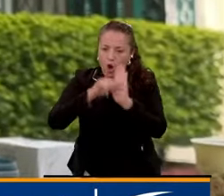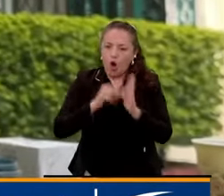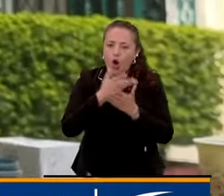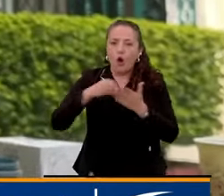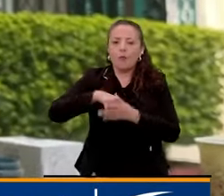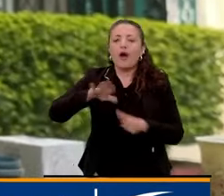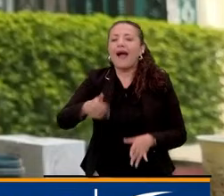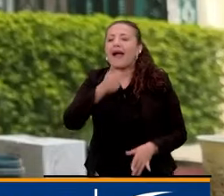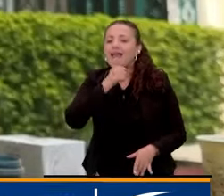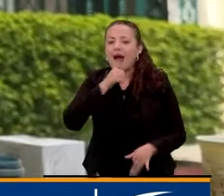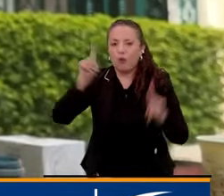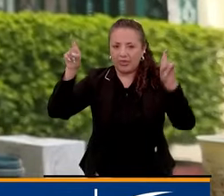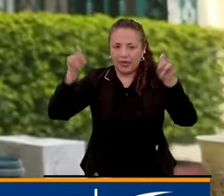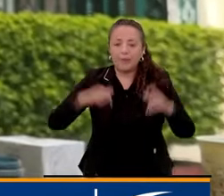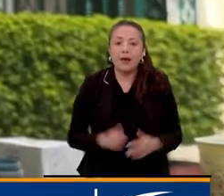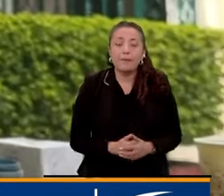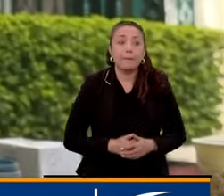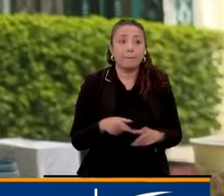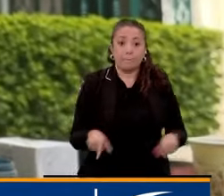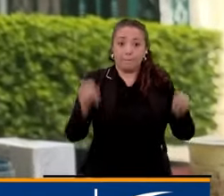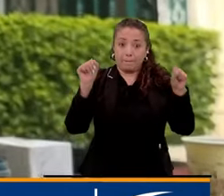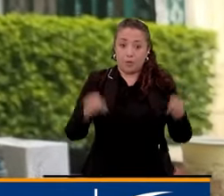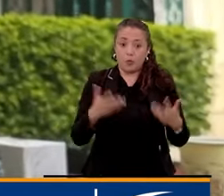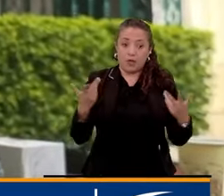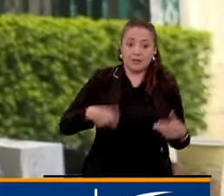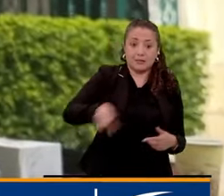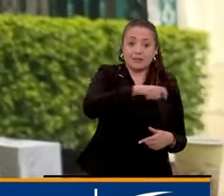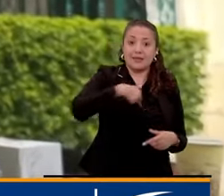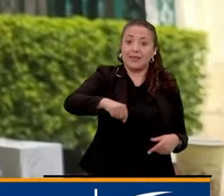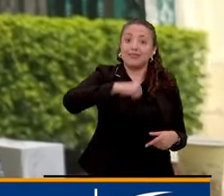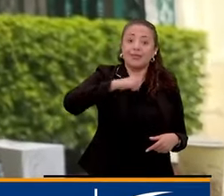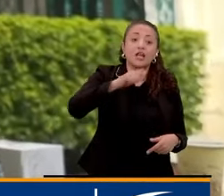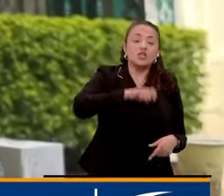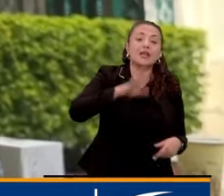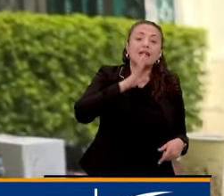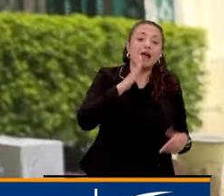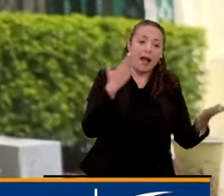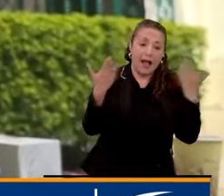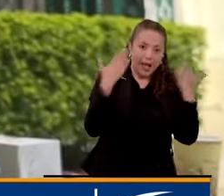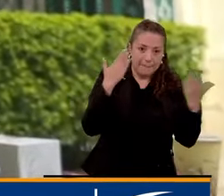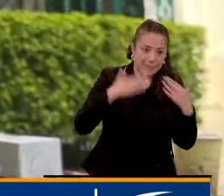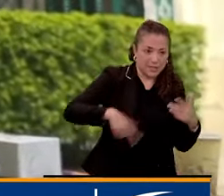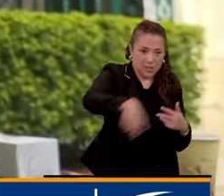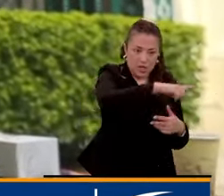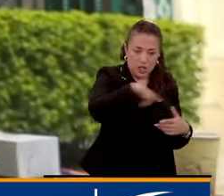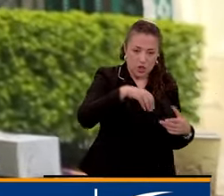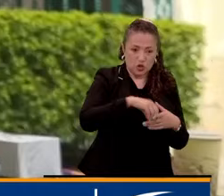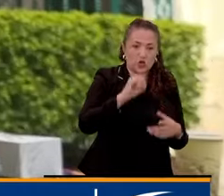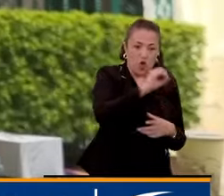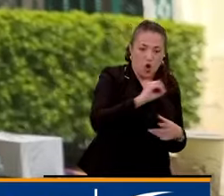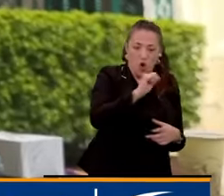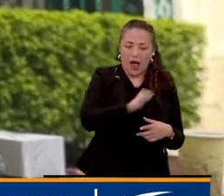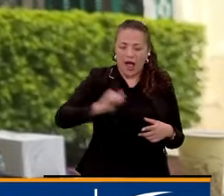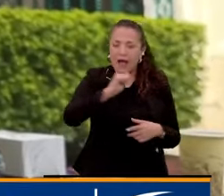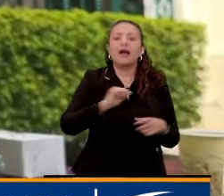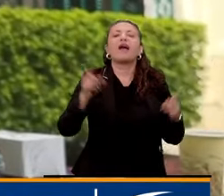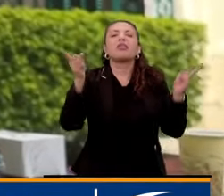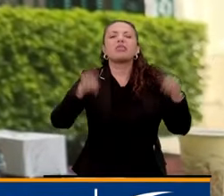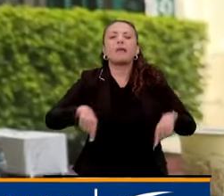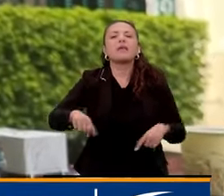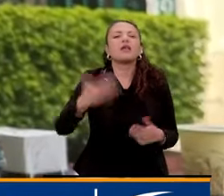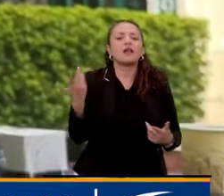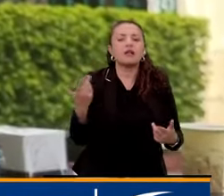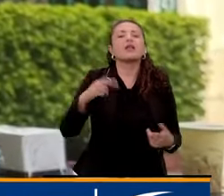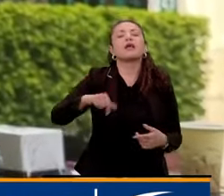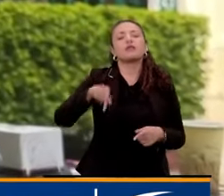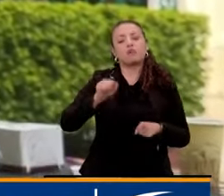garantizar no solamente los derechos de estos campesinas estos campesinos y campesinas sino también